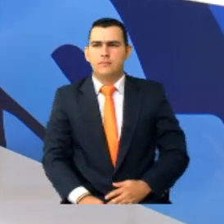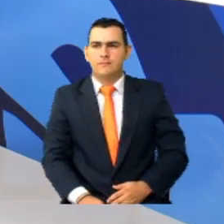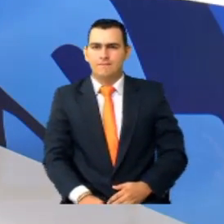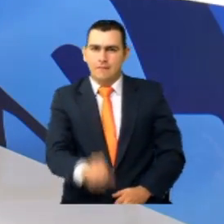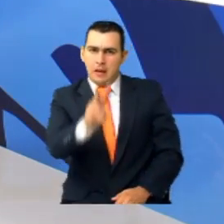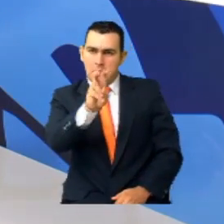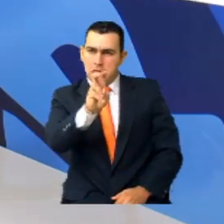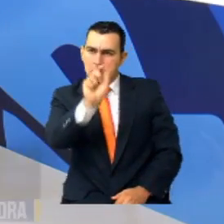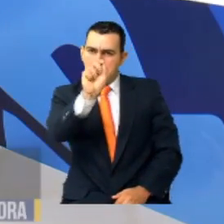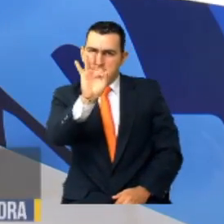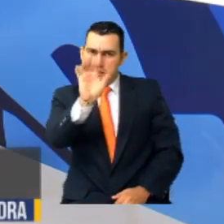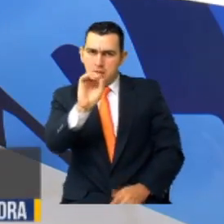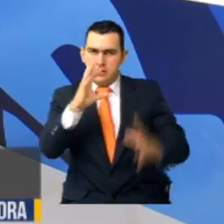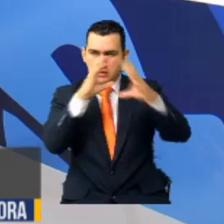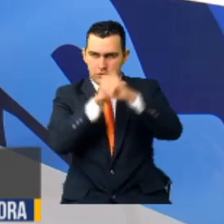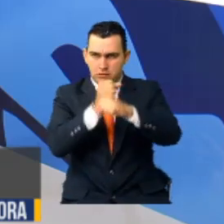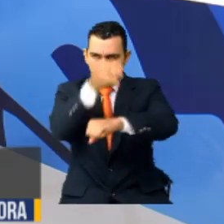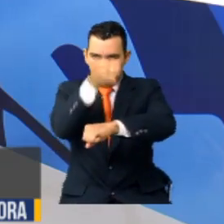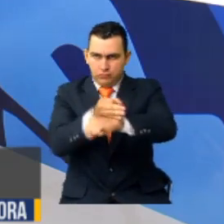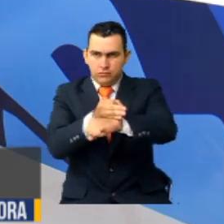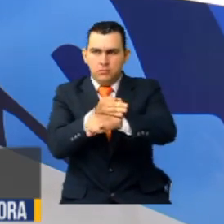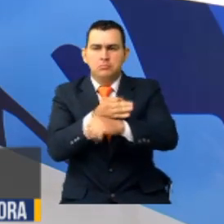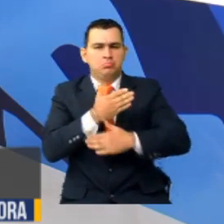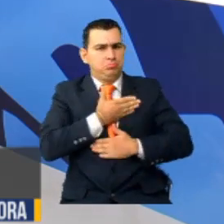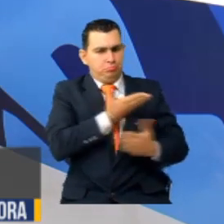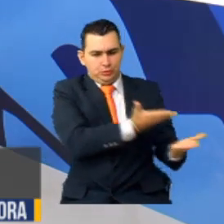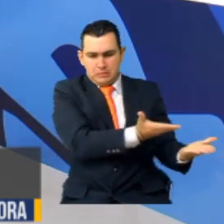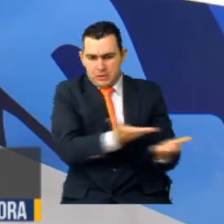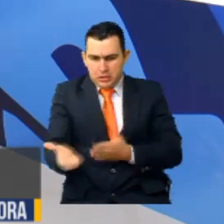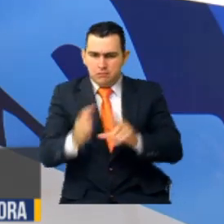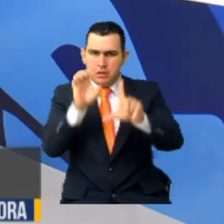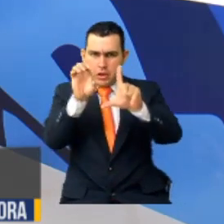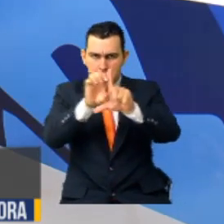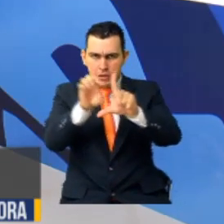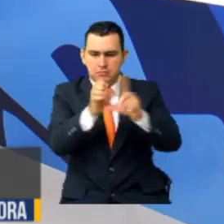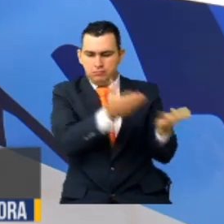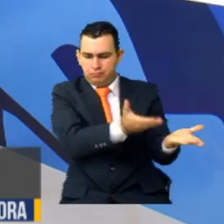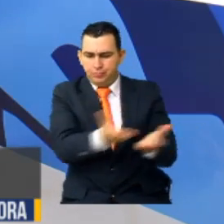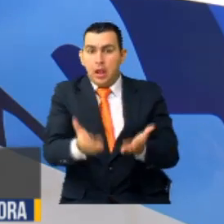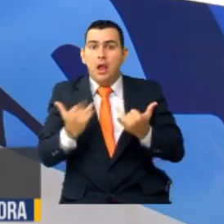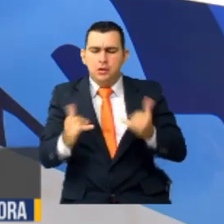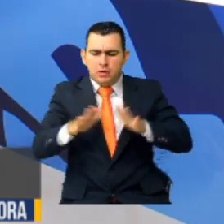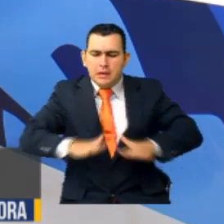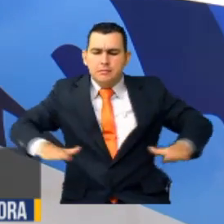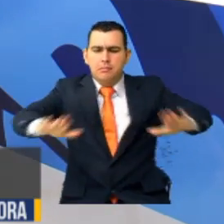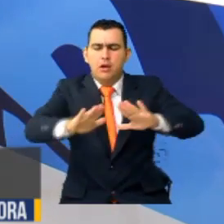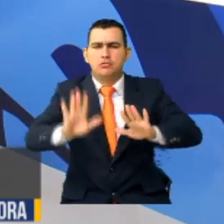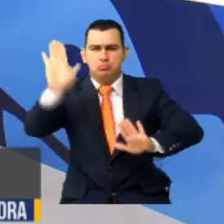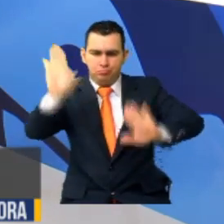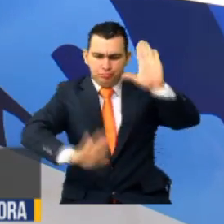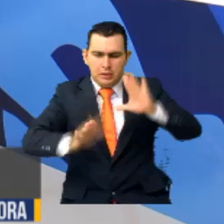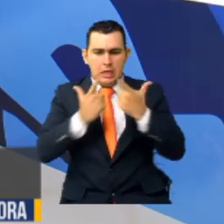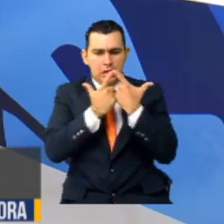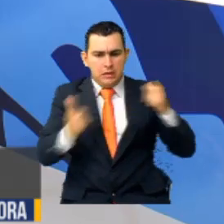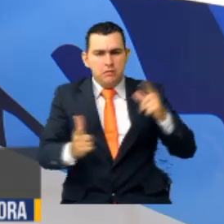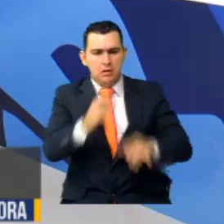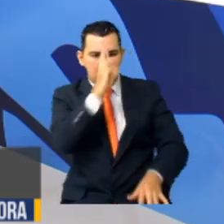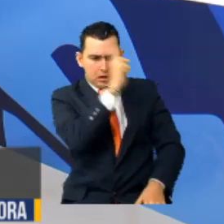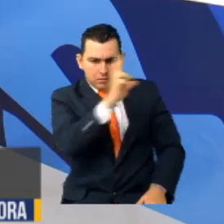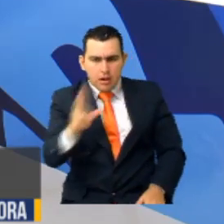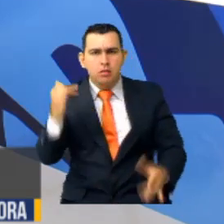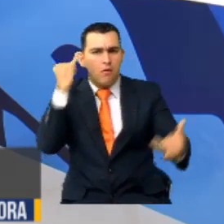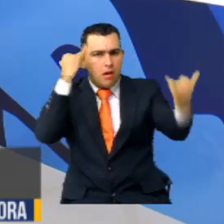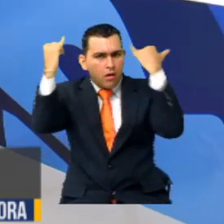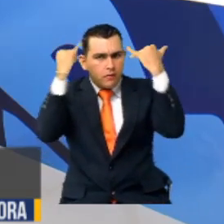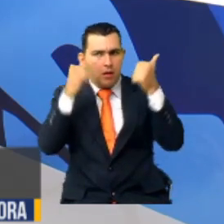7:30 minutos de la noche, le damos la cordial bienvenida desde Enlace Televisión a este espacio de democracia, respeto y buenas ideas, en el cual los